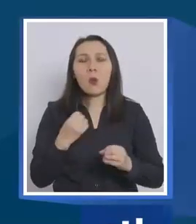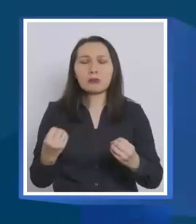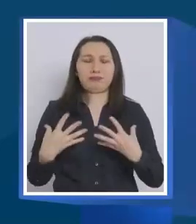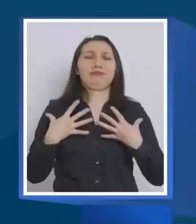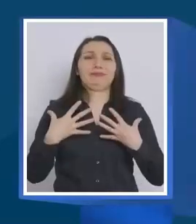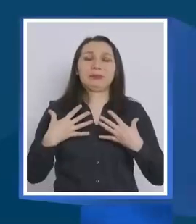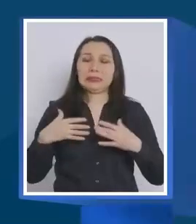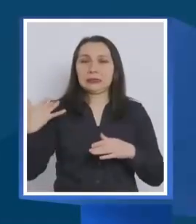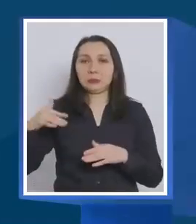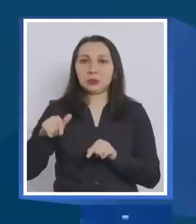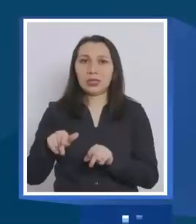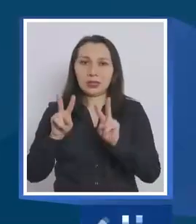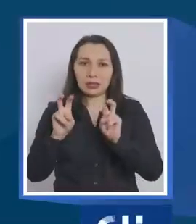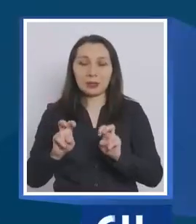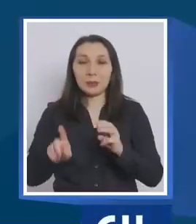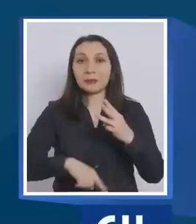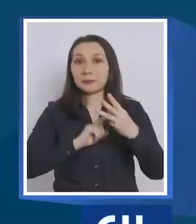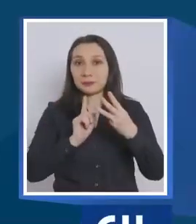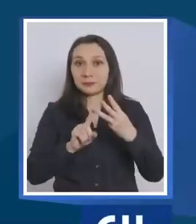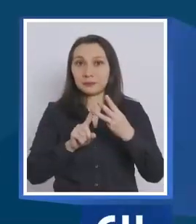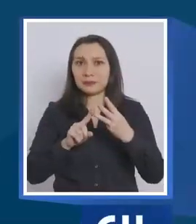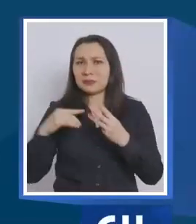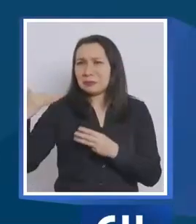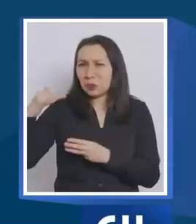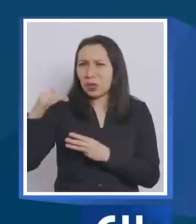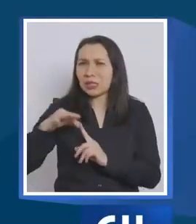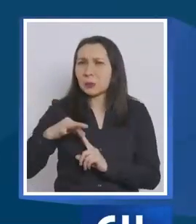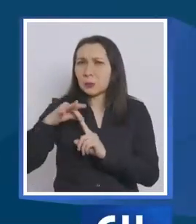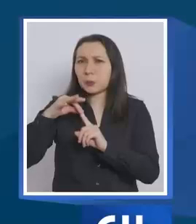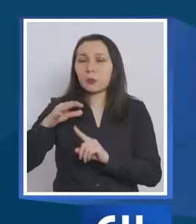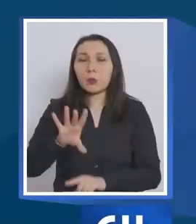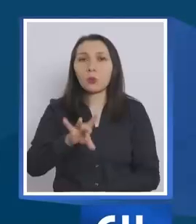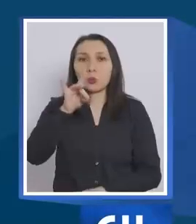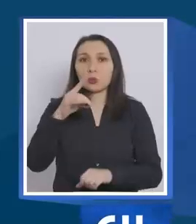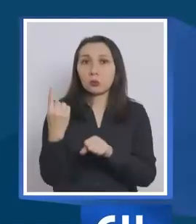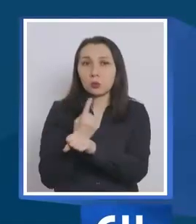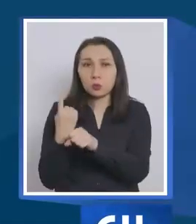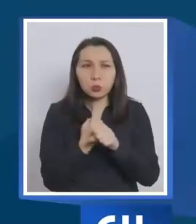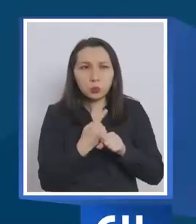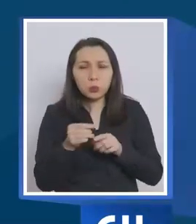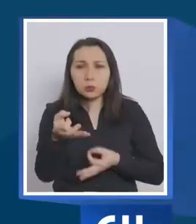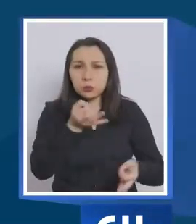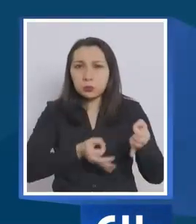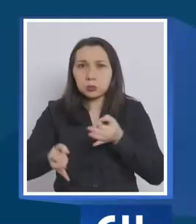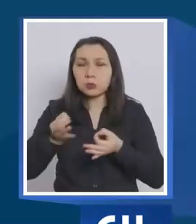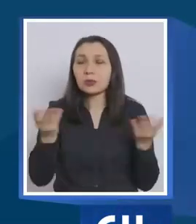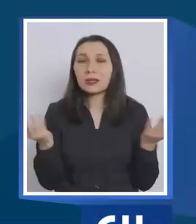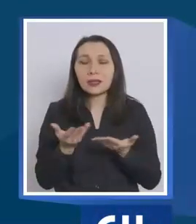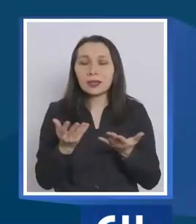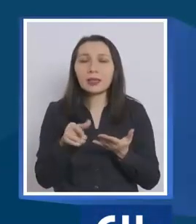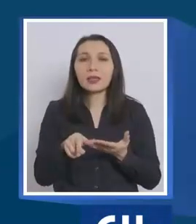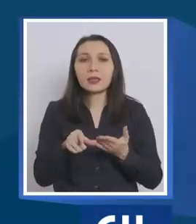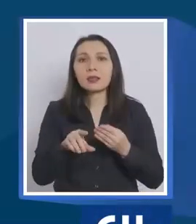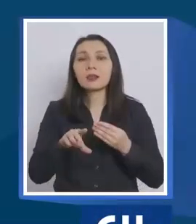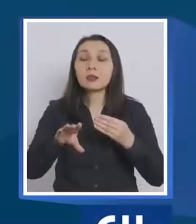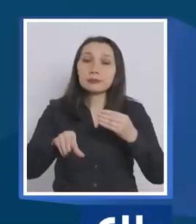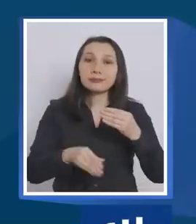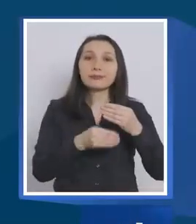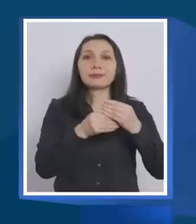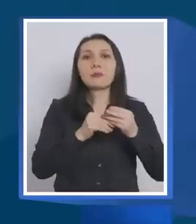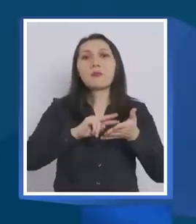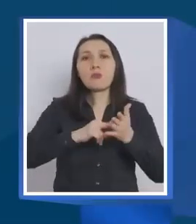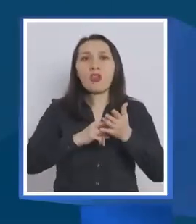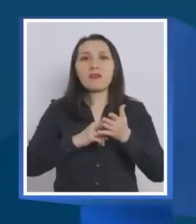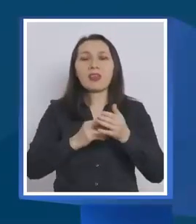relevante. Un tercer eje identificado en las conversaciones tiene que ver con que se suman a esto los